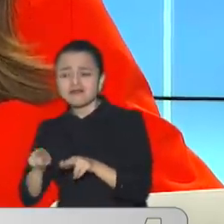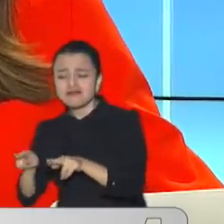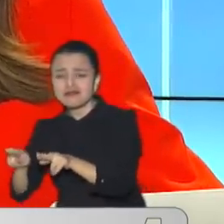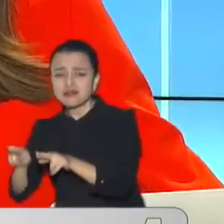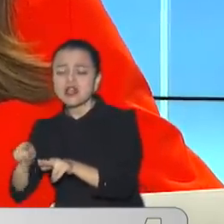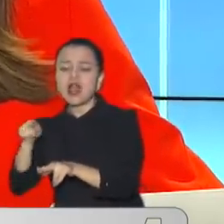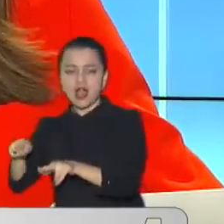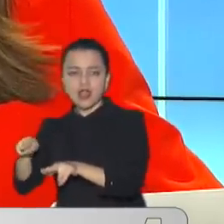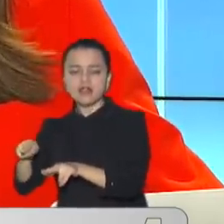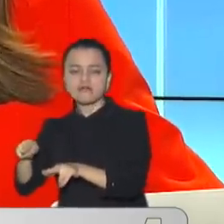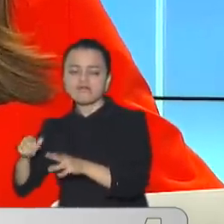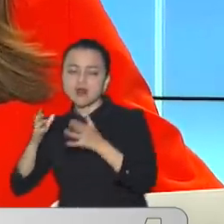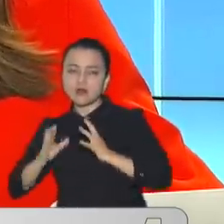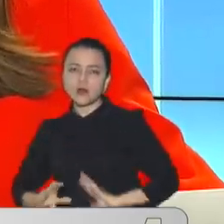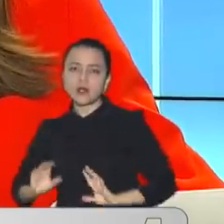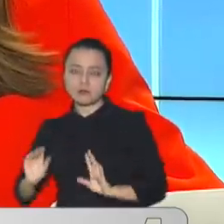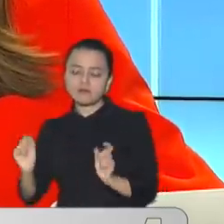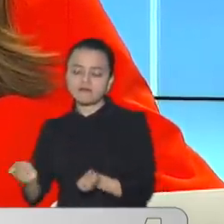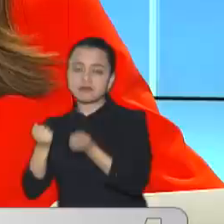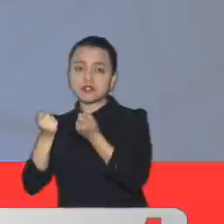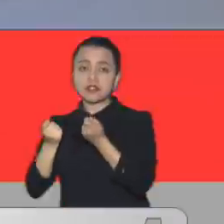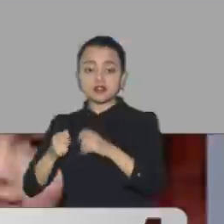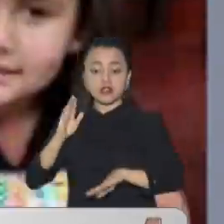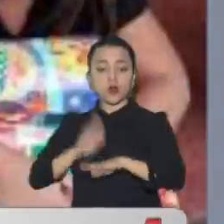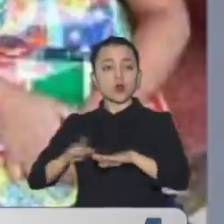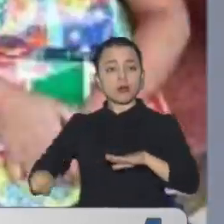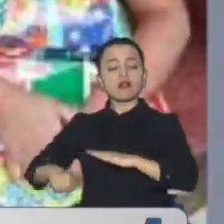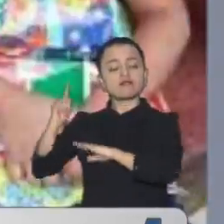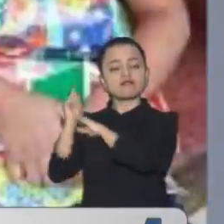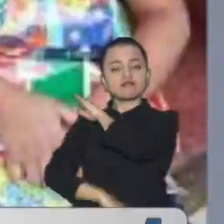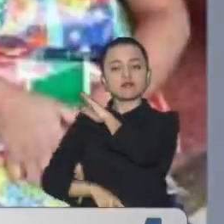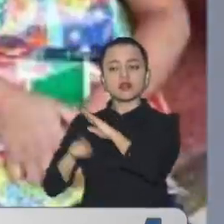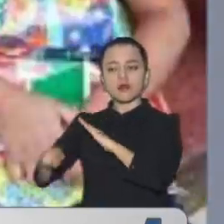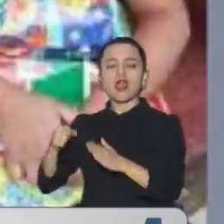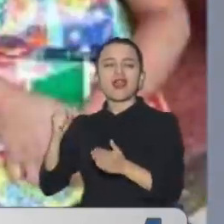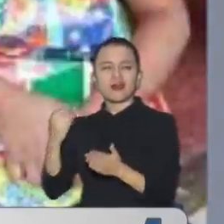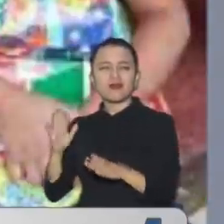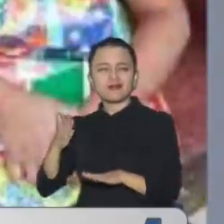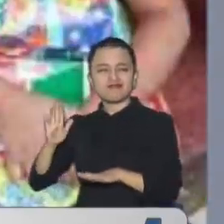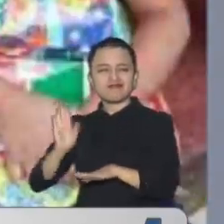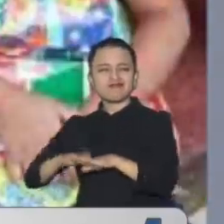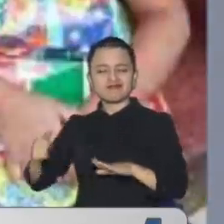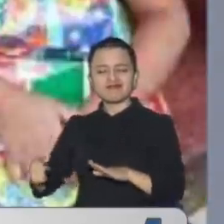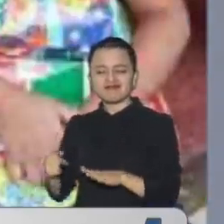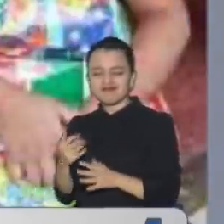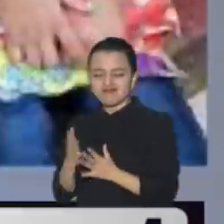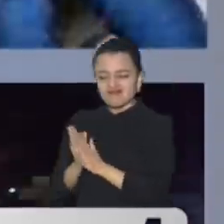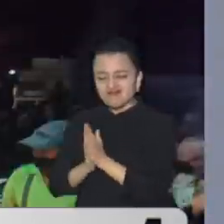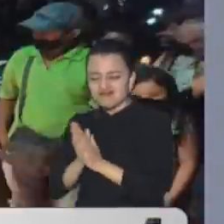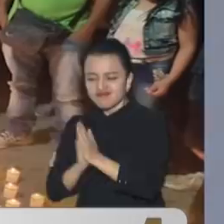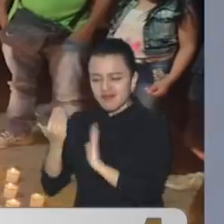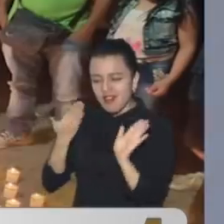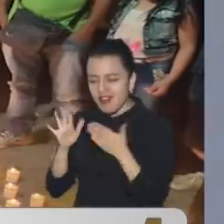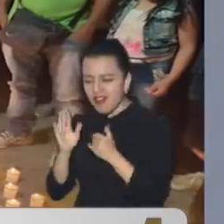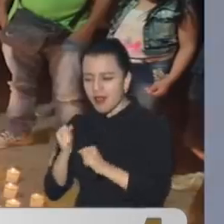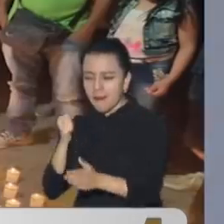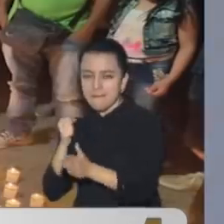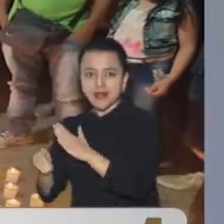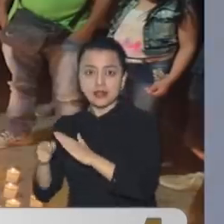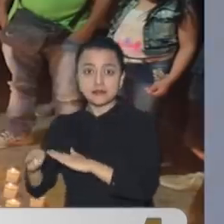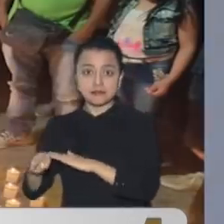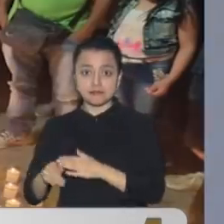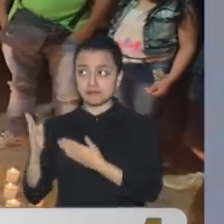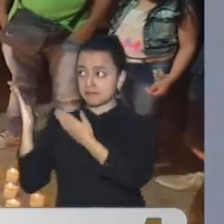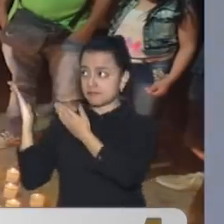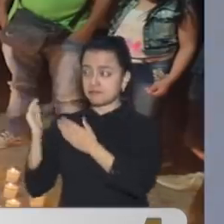y será acusado por homicidio culposo. El hallazgo del cuerpo de la niña María Ángel Molina Tangarife fue posible en sobrevuelo de drones que hicieron las autoridades en la